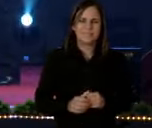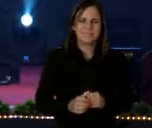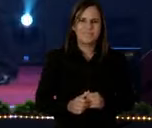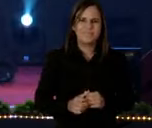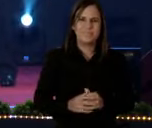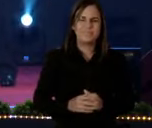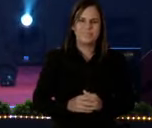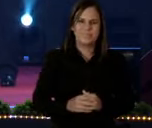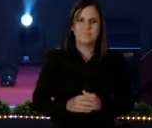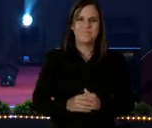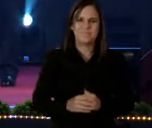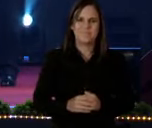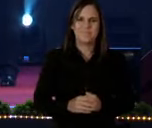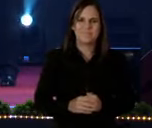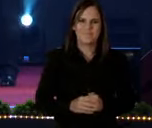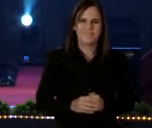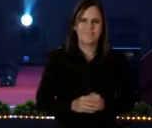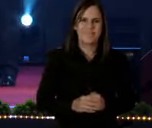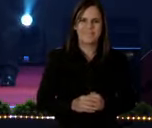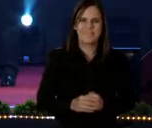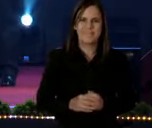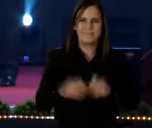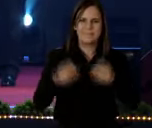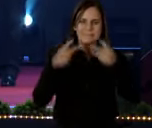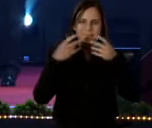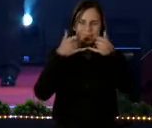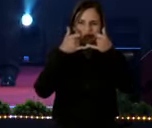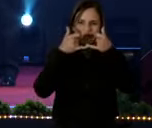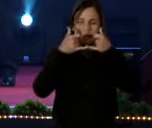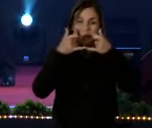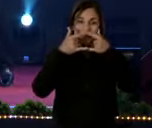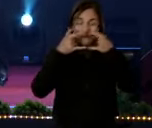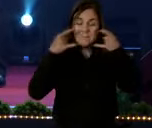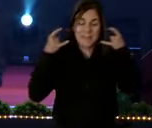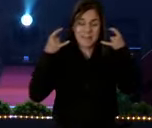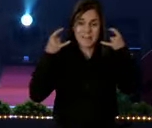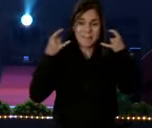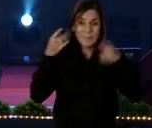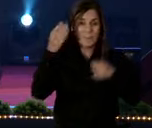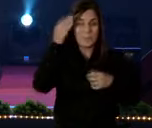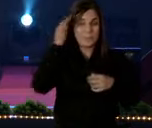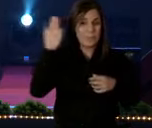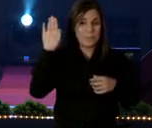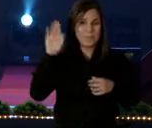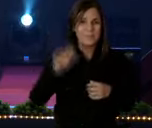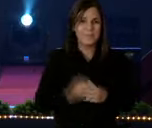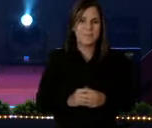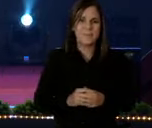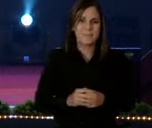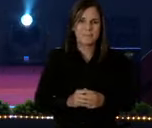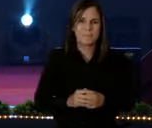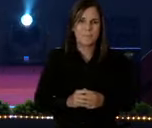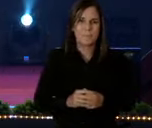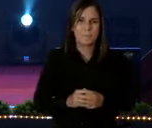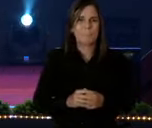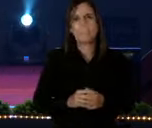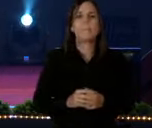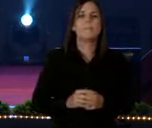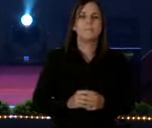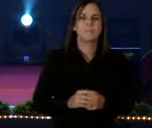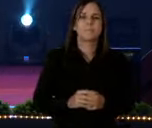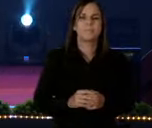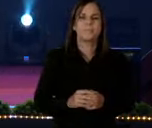Ah, es que con esta cuestión de las mascarillas, disculpa. Pero mira qué cosa preciosa. Y la otra es de la hermana